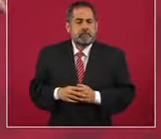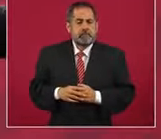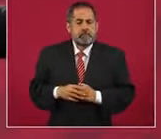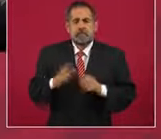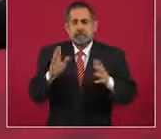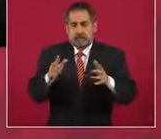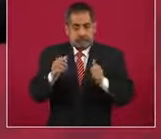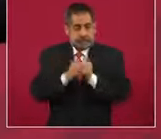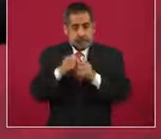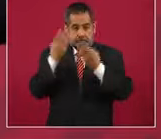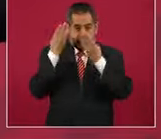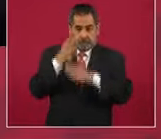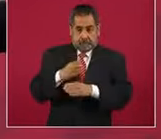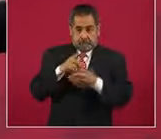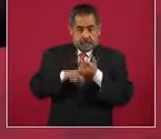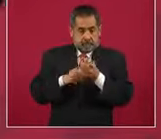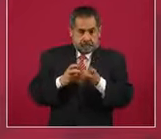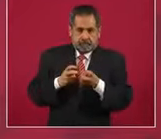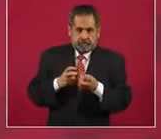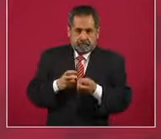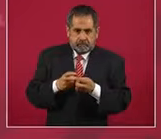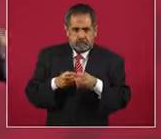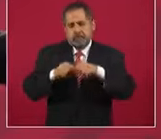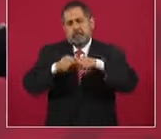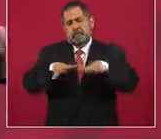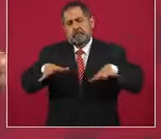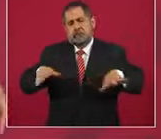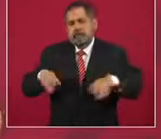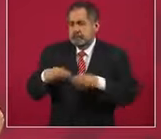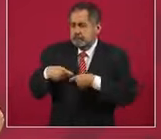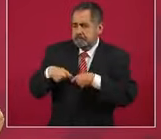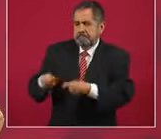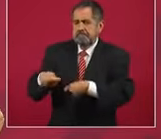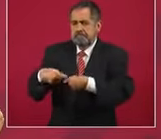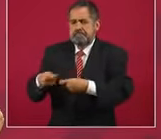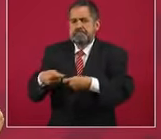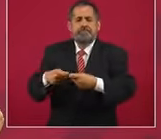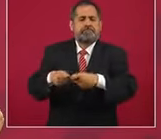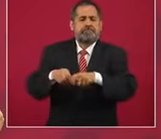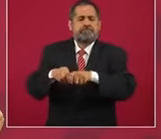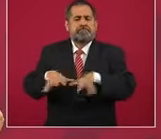ya con ese banco se van a dispersar todos los fondos.